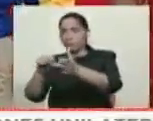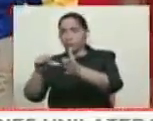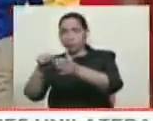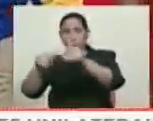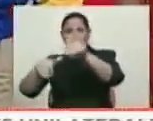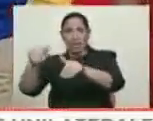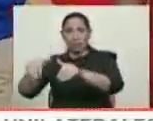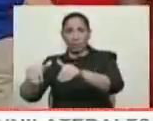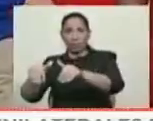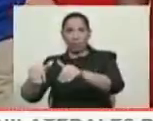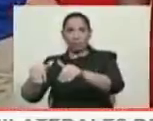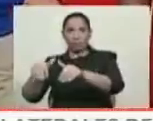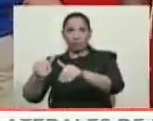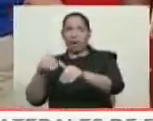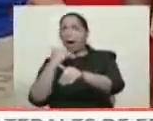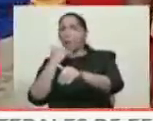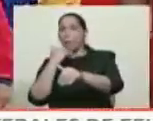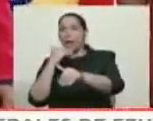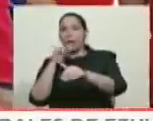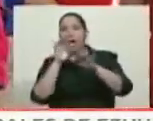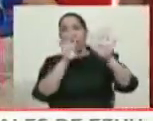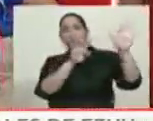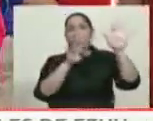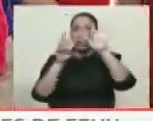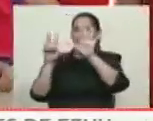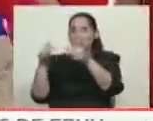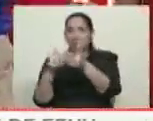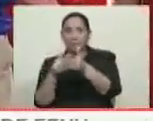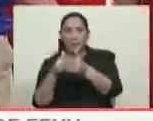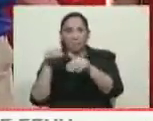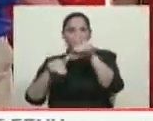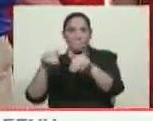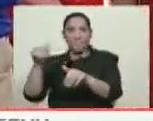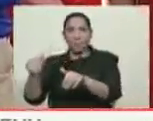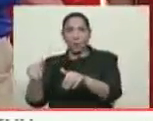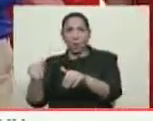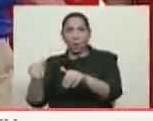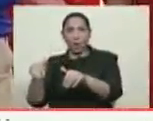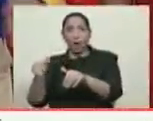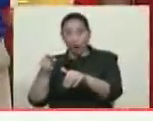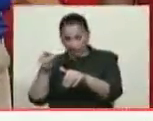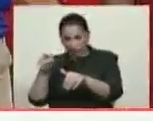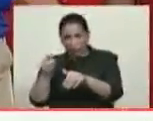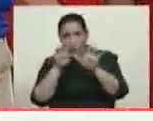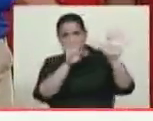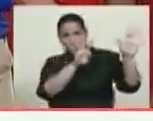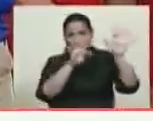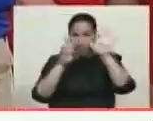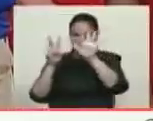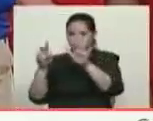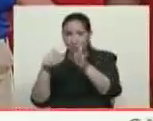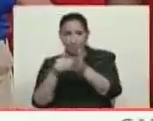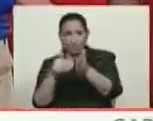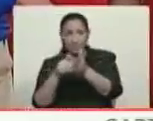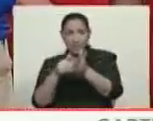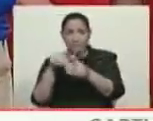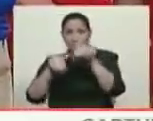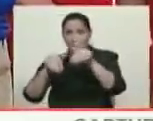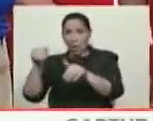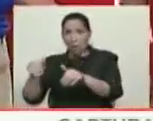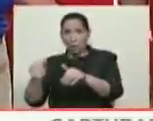electoral con apenas 97 mil votos. Con esos 97 mil votos se fue a una